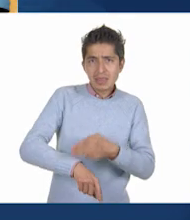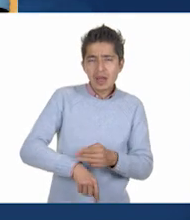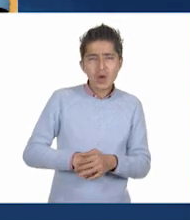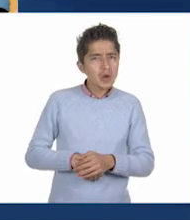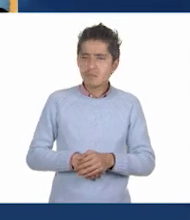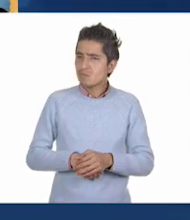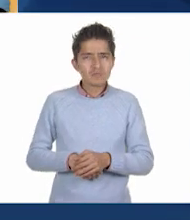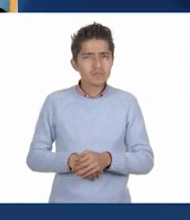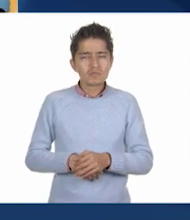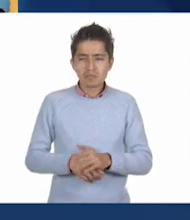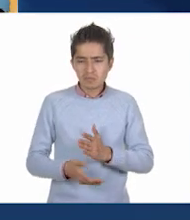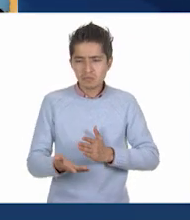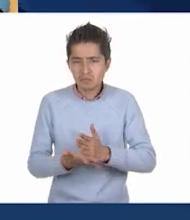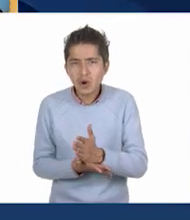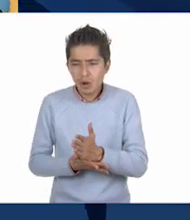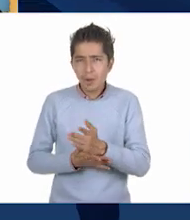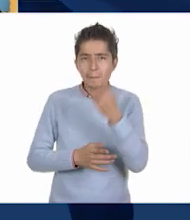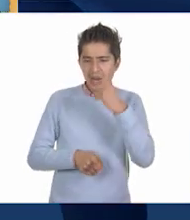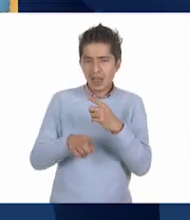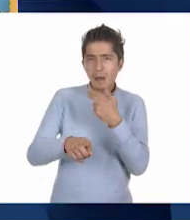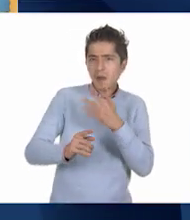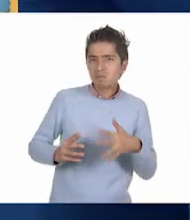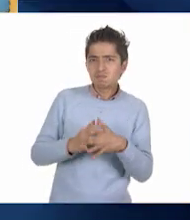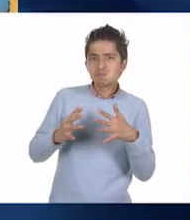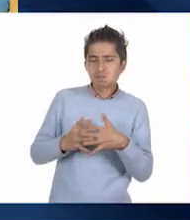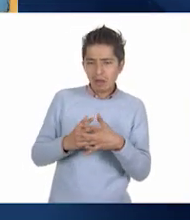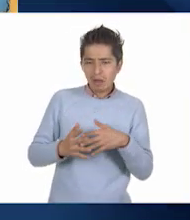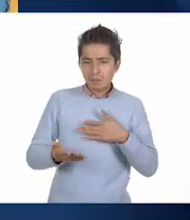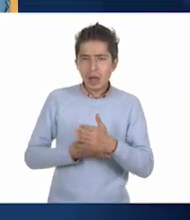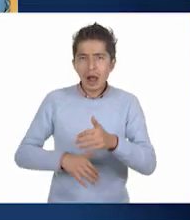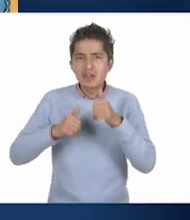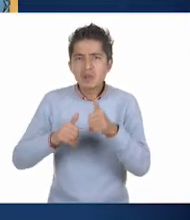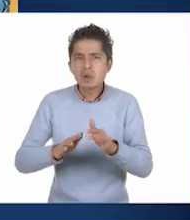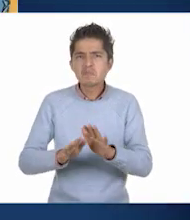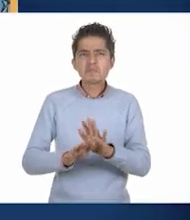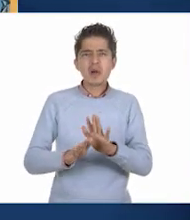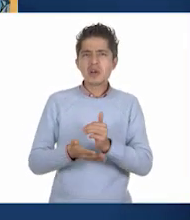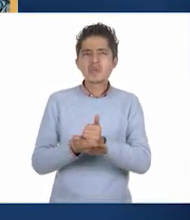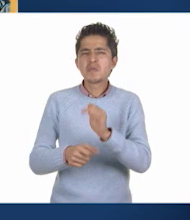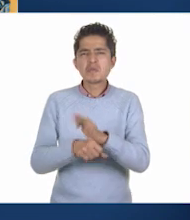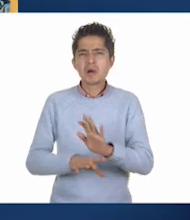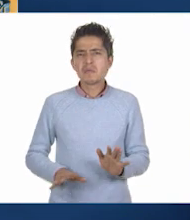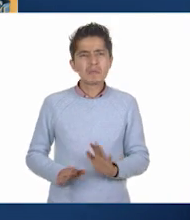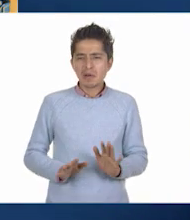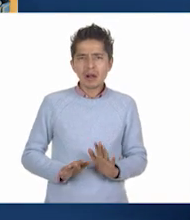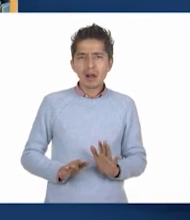meterá las manos en defensa del guerrillero que no solamente lo admira, que lo venera.